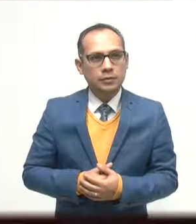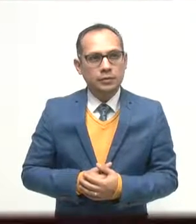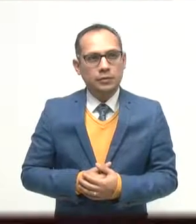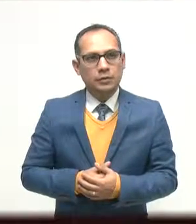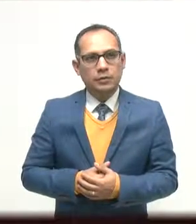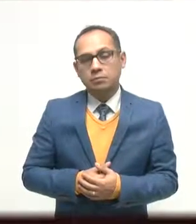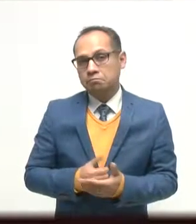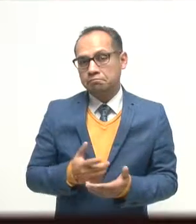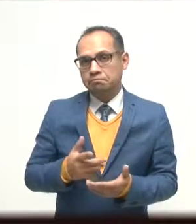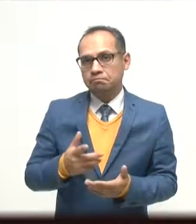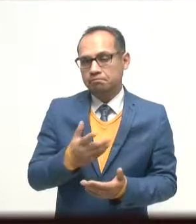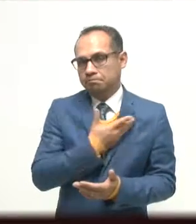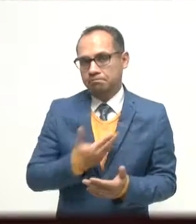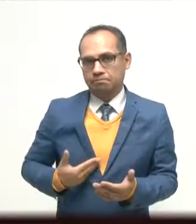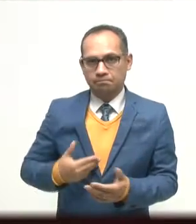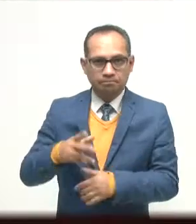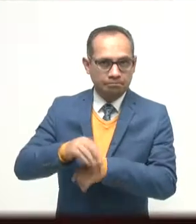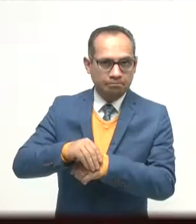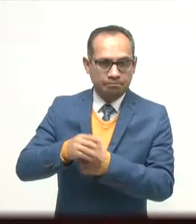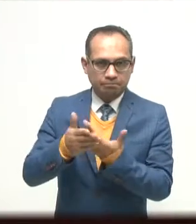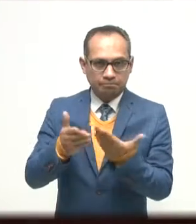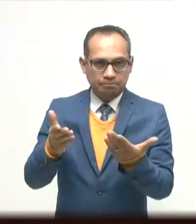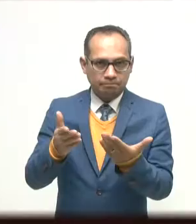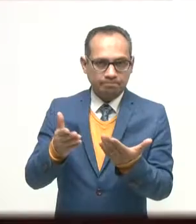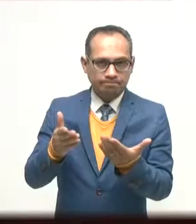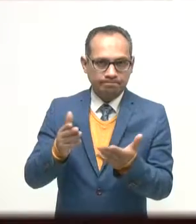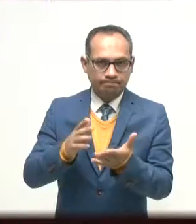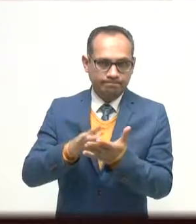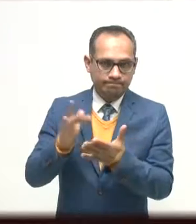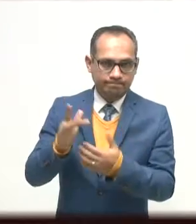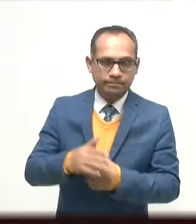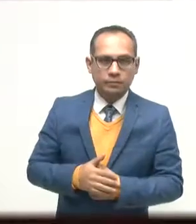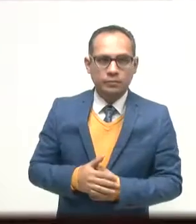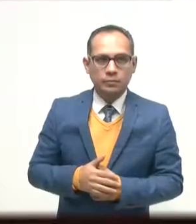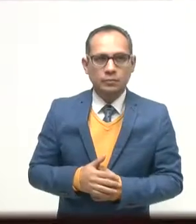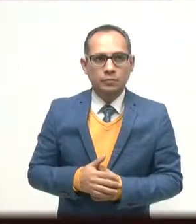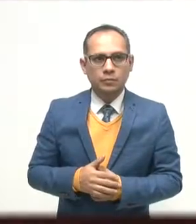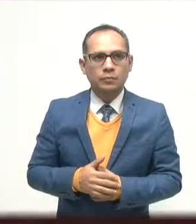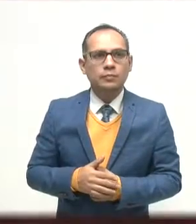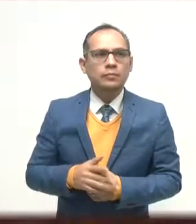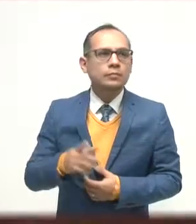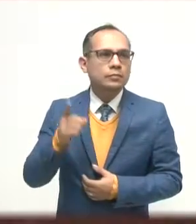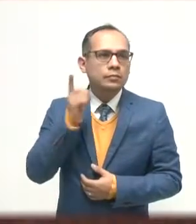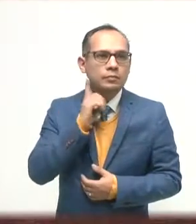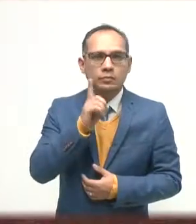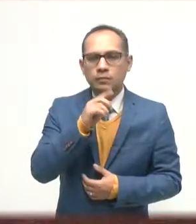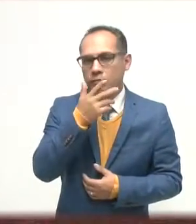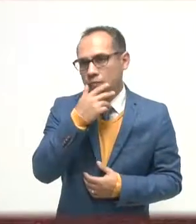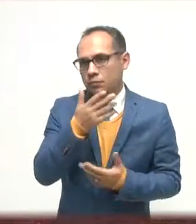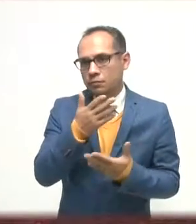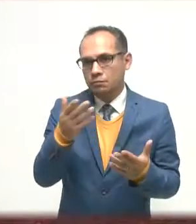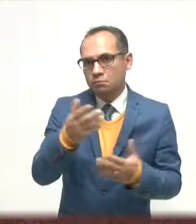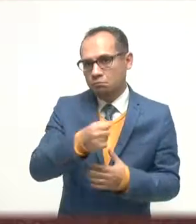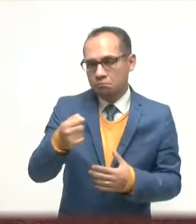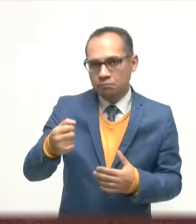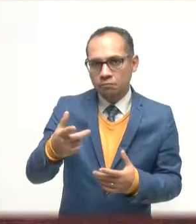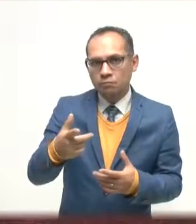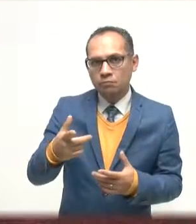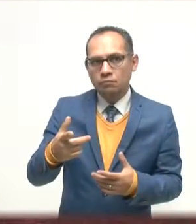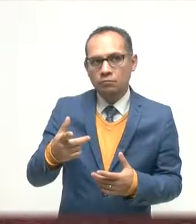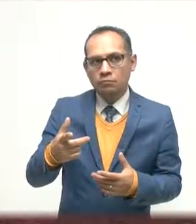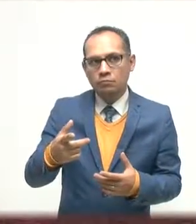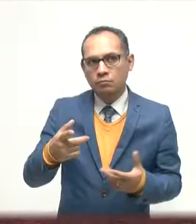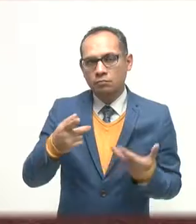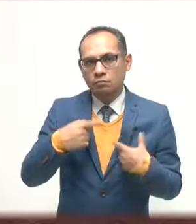estimadas diputadas diputados ciudadanos que nos hace favor de acompañarnos presencialmente